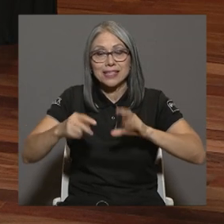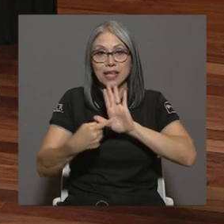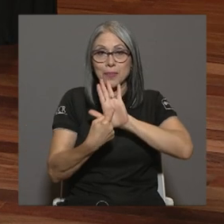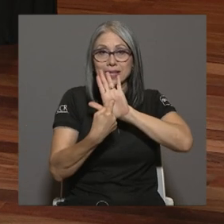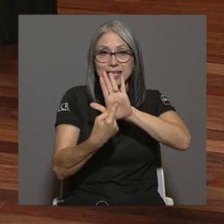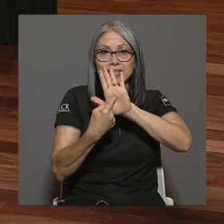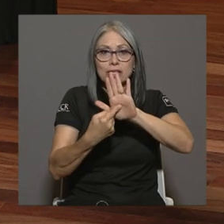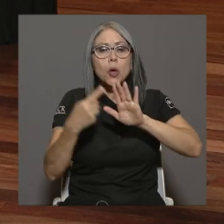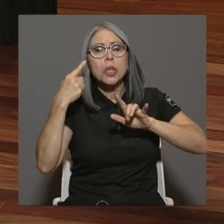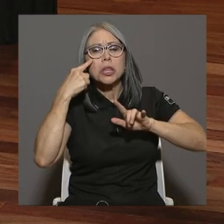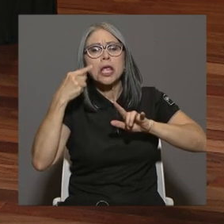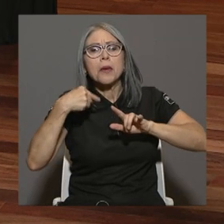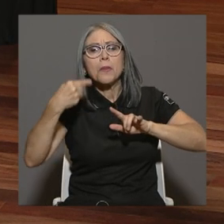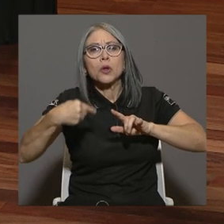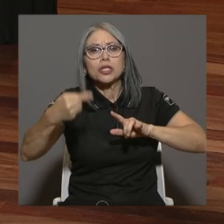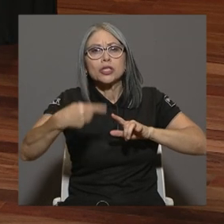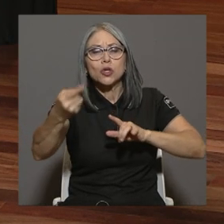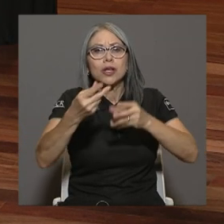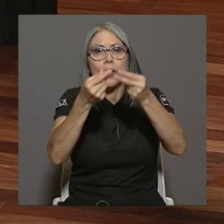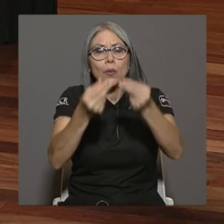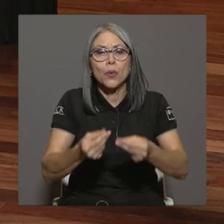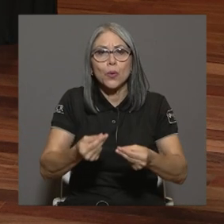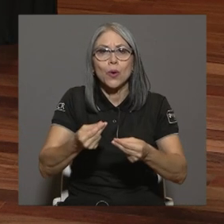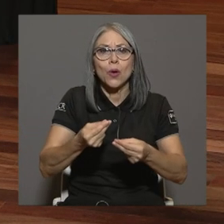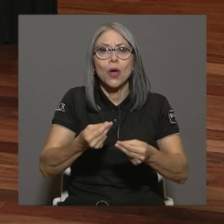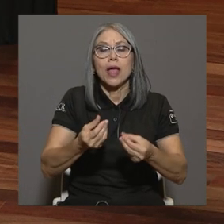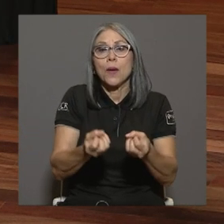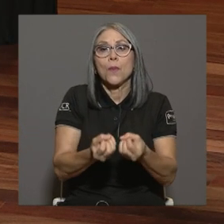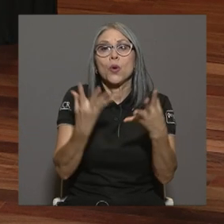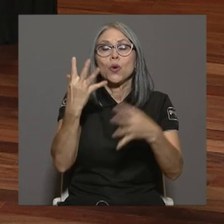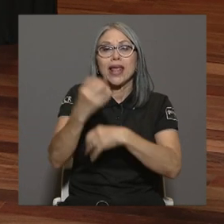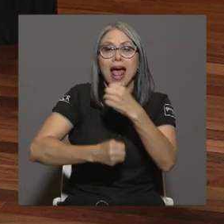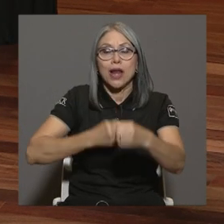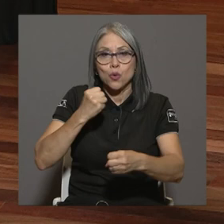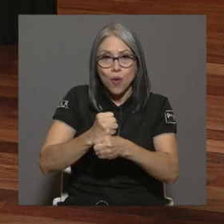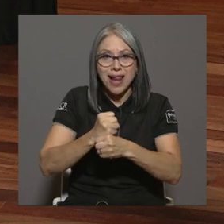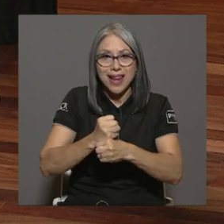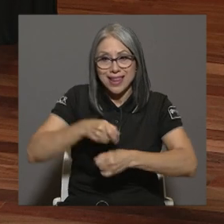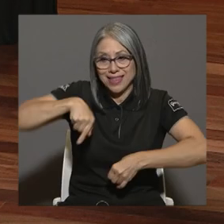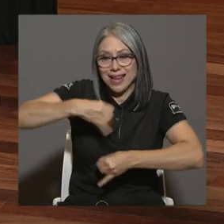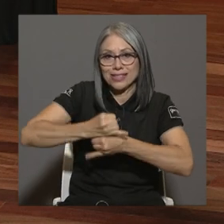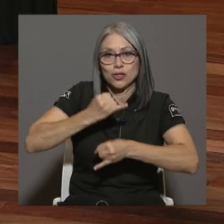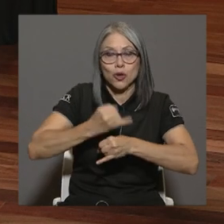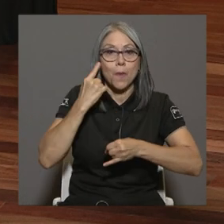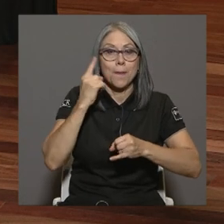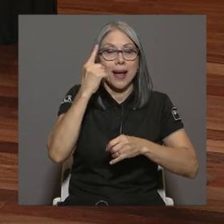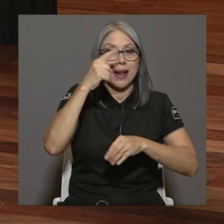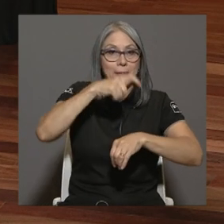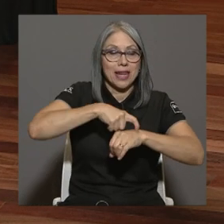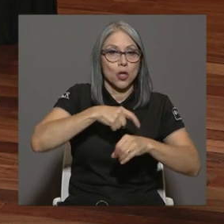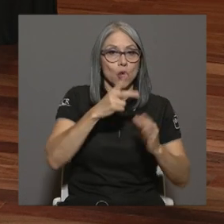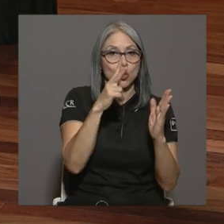las proyecciones del presupuesto plurianual de la institución para el periodo